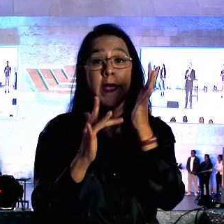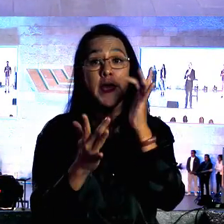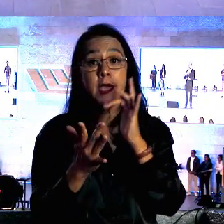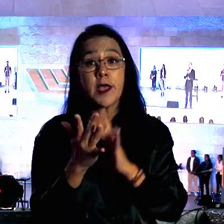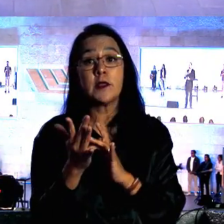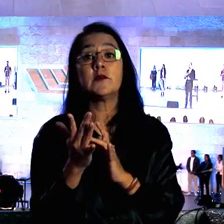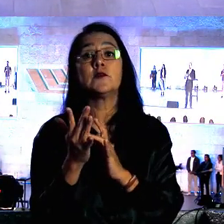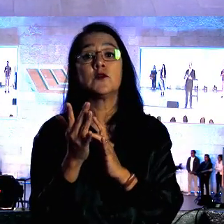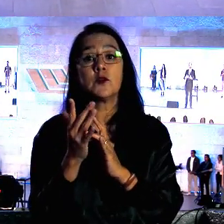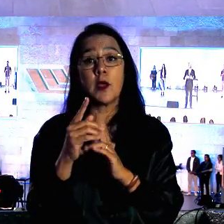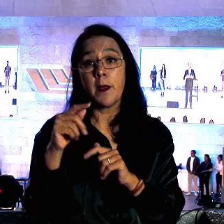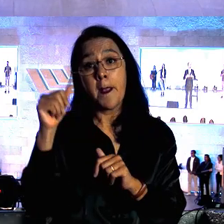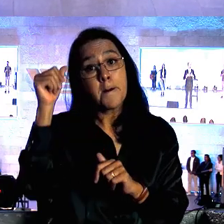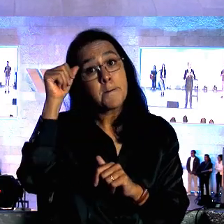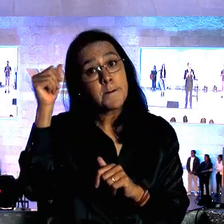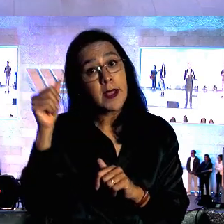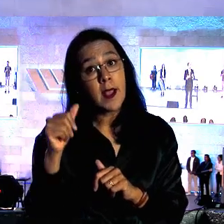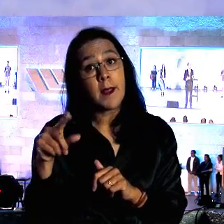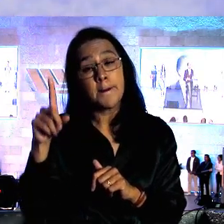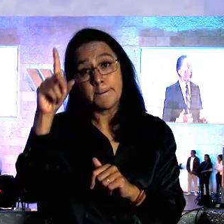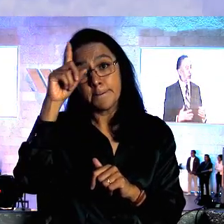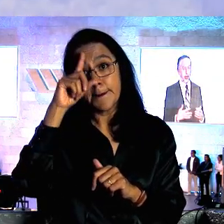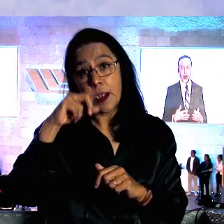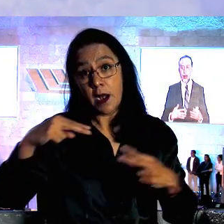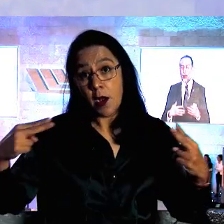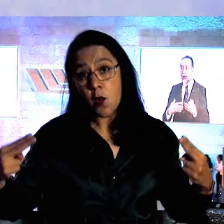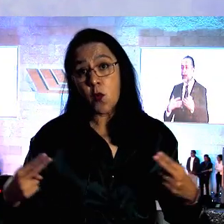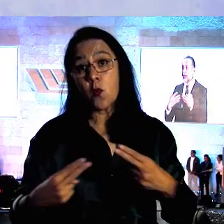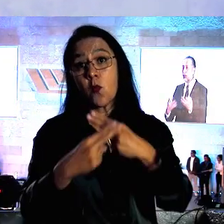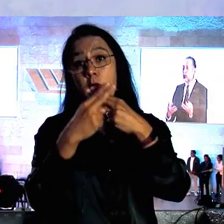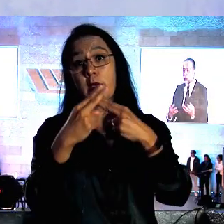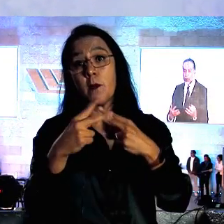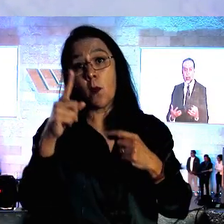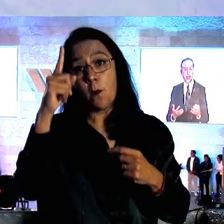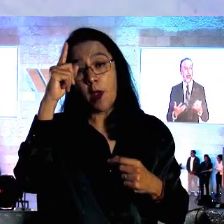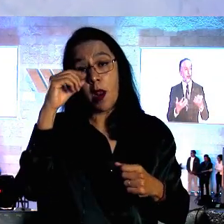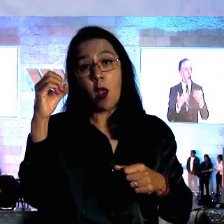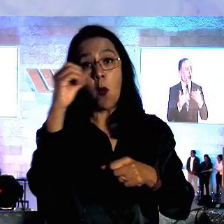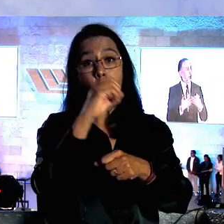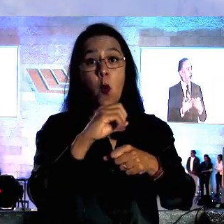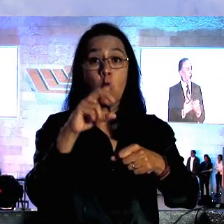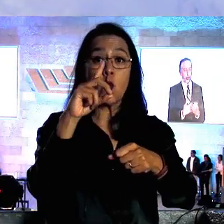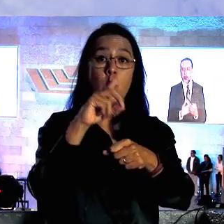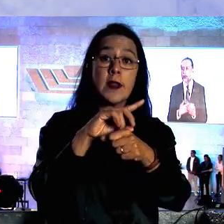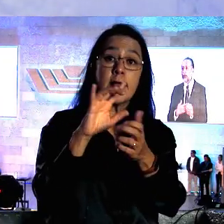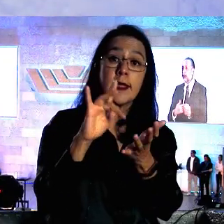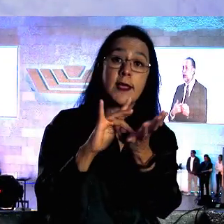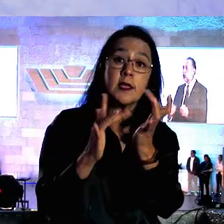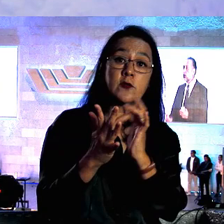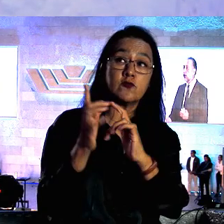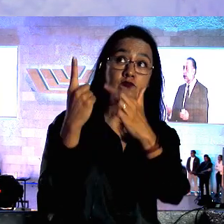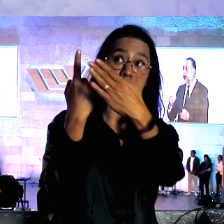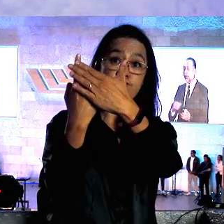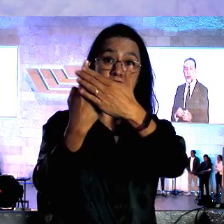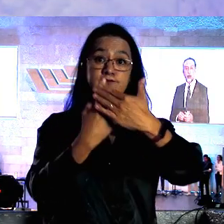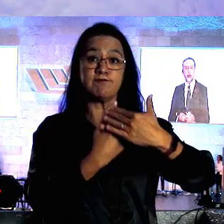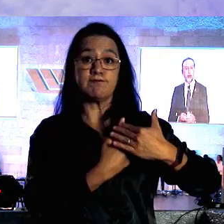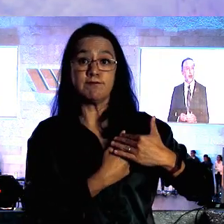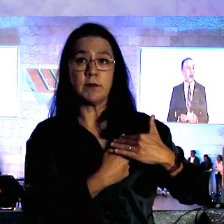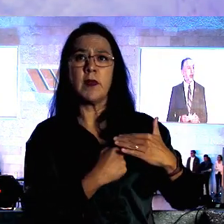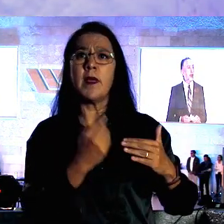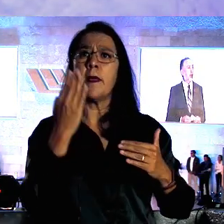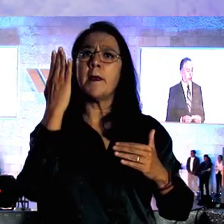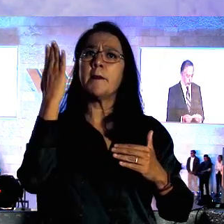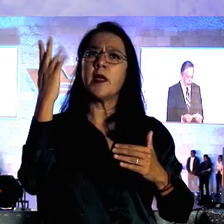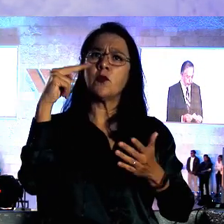para nacer de nuevo para ser una nueva criatura para darle oportunidad que Jesucristo entró en tu vida yo te voy a pedir que te pongas de